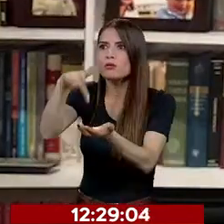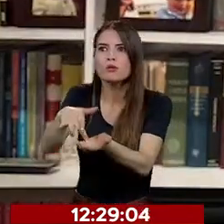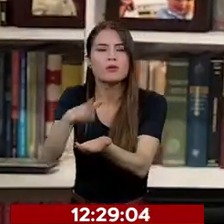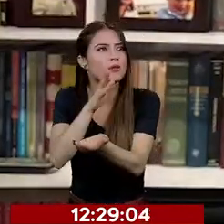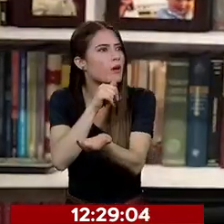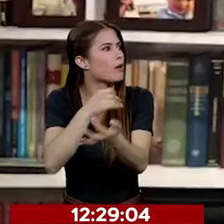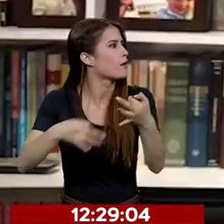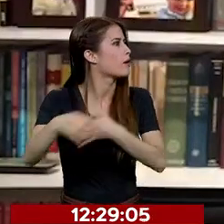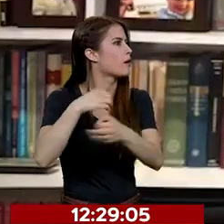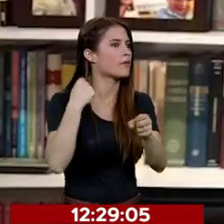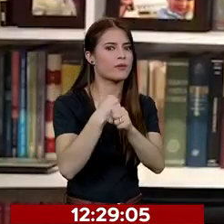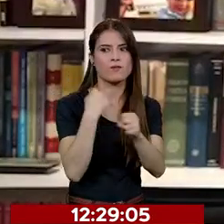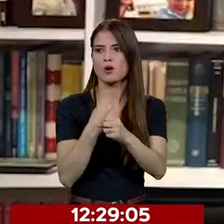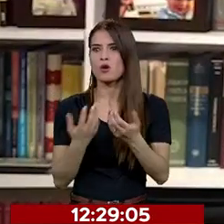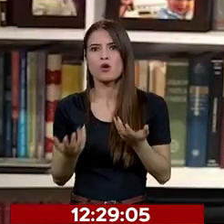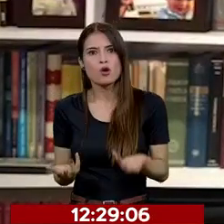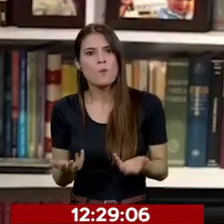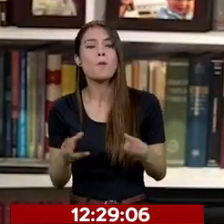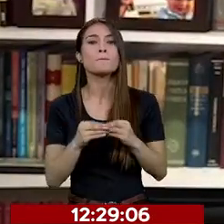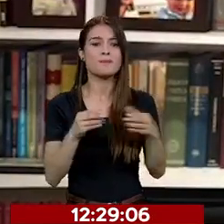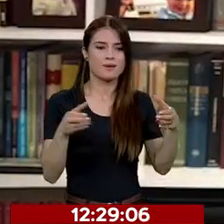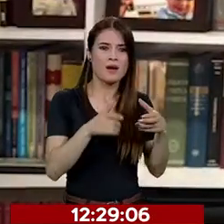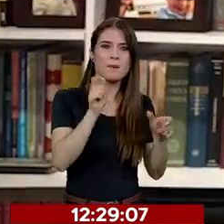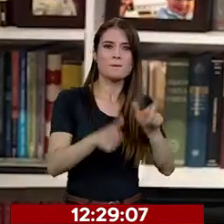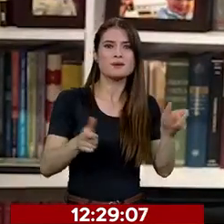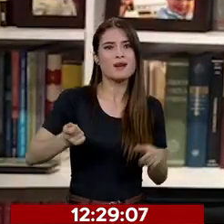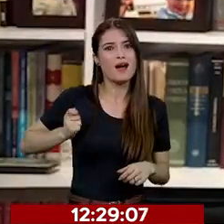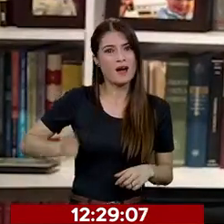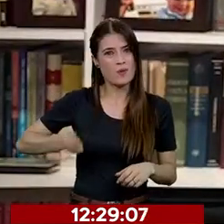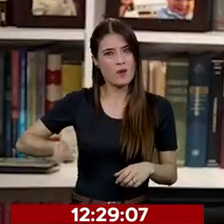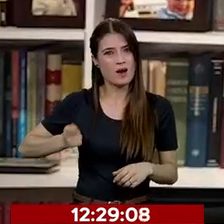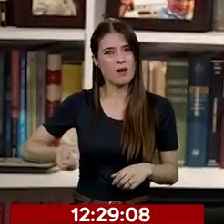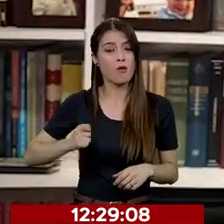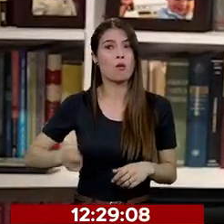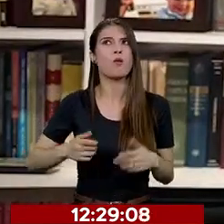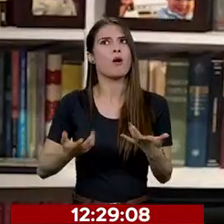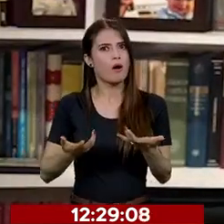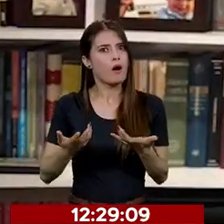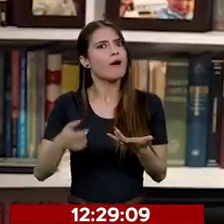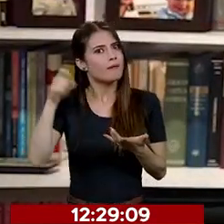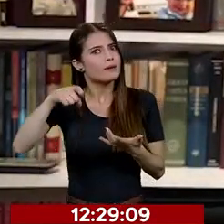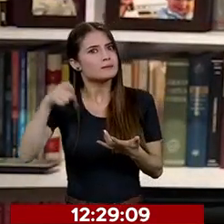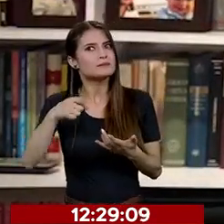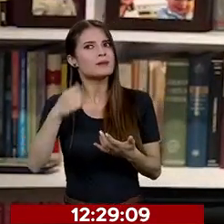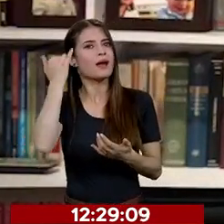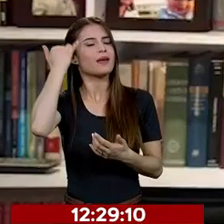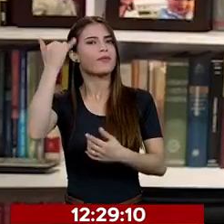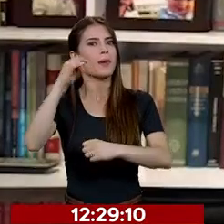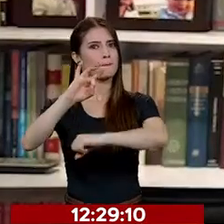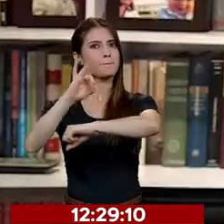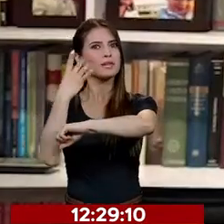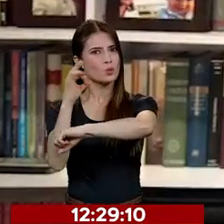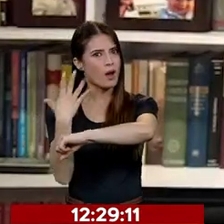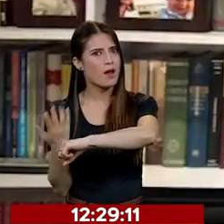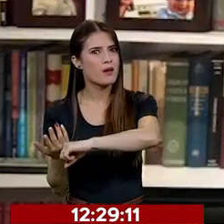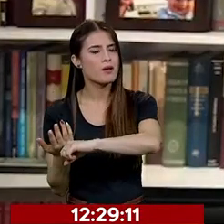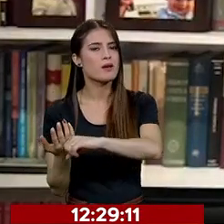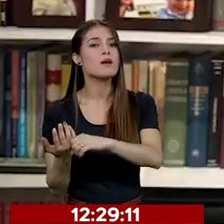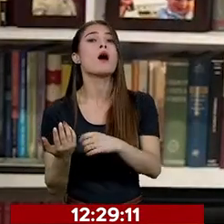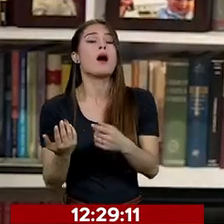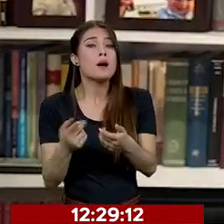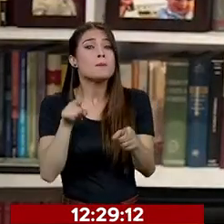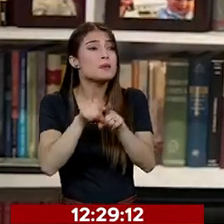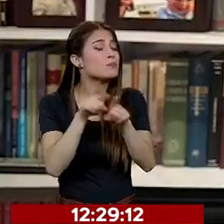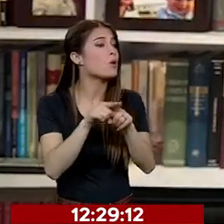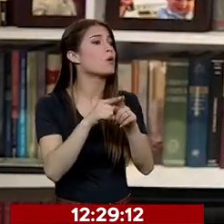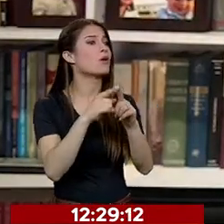también en el gremio de los abogados, una justicia virtual, que se puedan hacer las mismas audiencias empleando